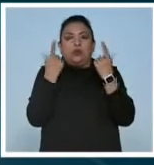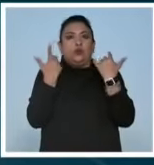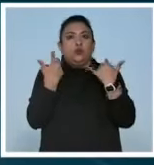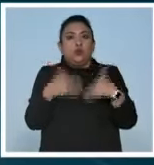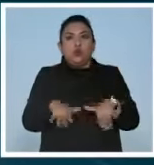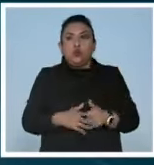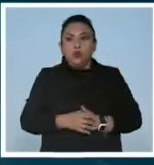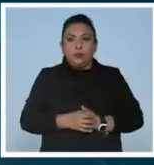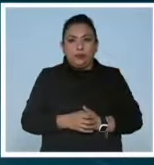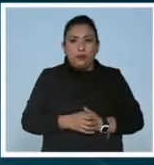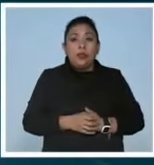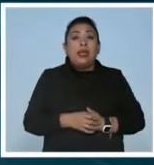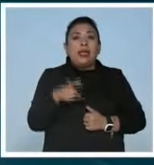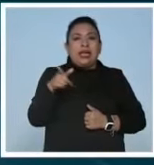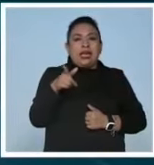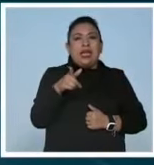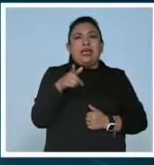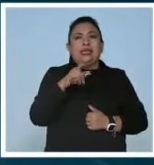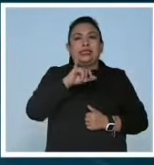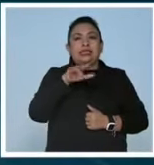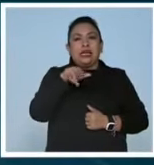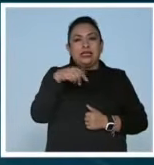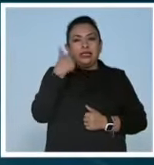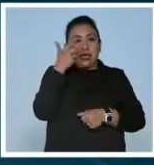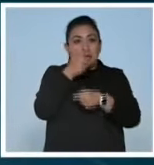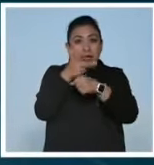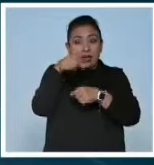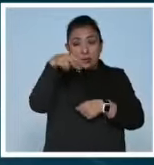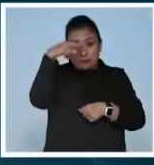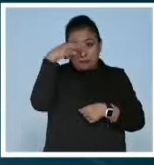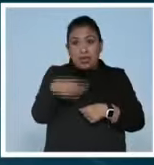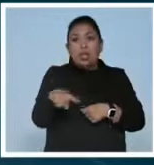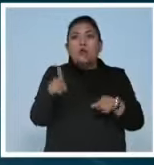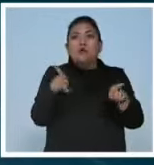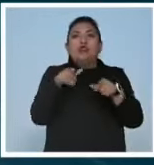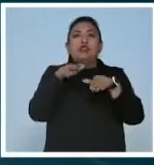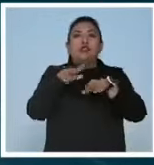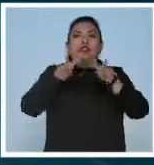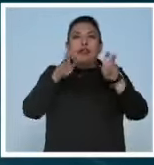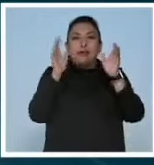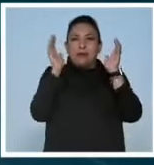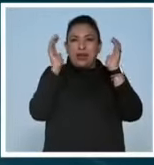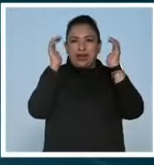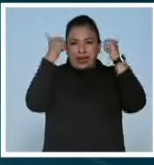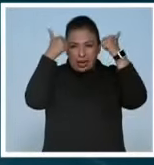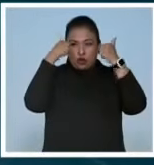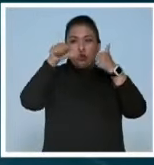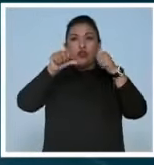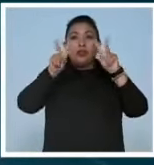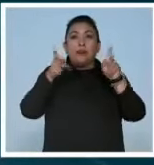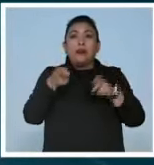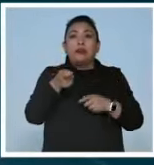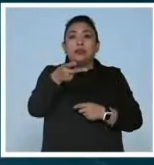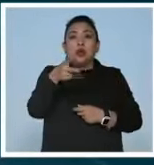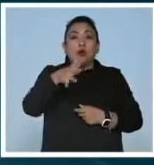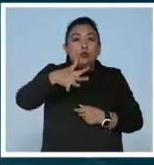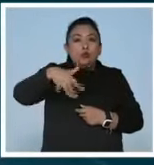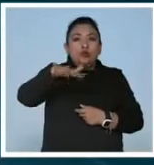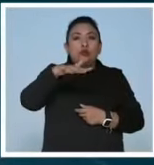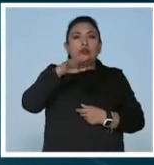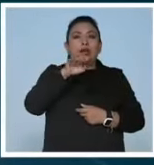muchísimo. Jacques Audiard planea filmar en México un musical acerca de narcotraficantes, que hasta ahora lleva por título En busca